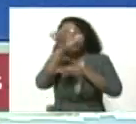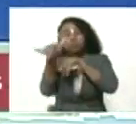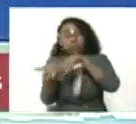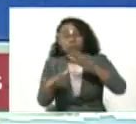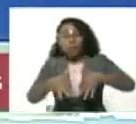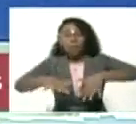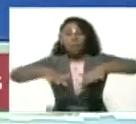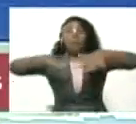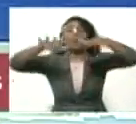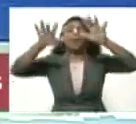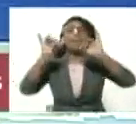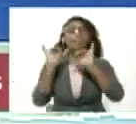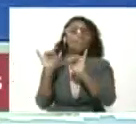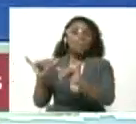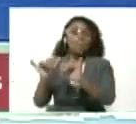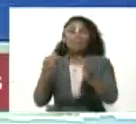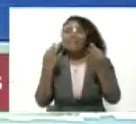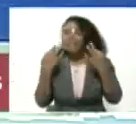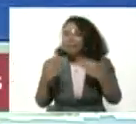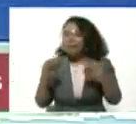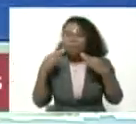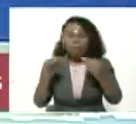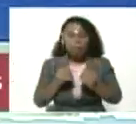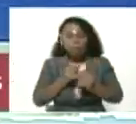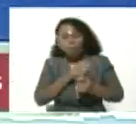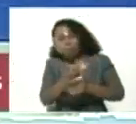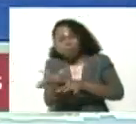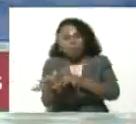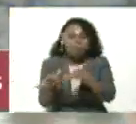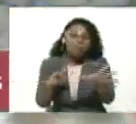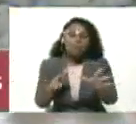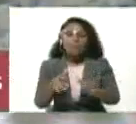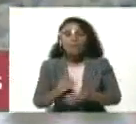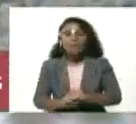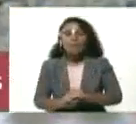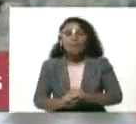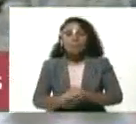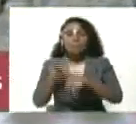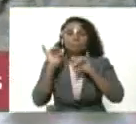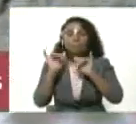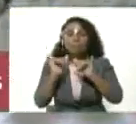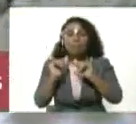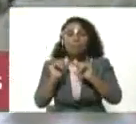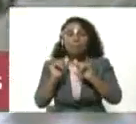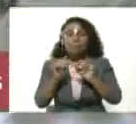misma naturaleza y de la misma dimensión.